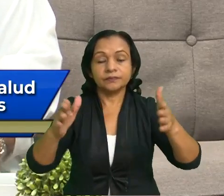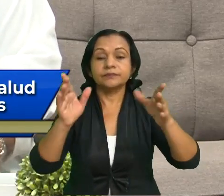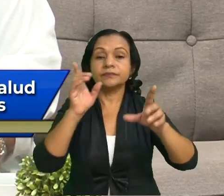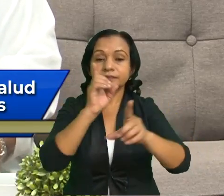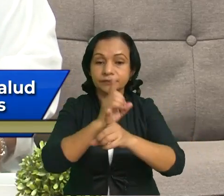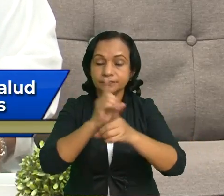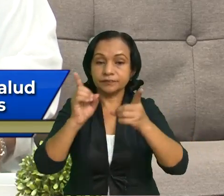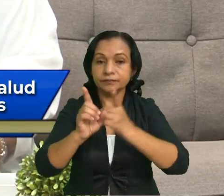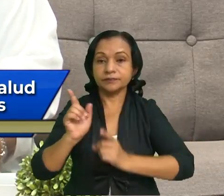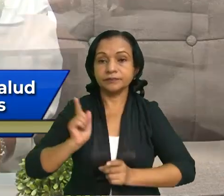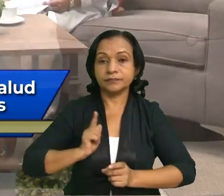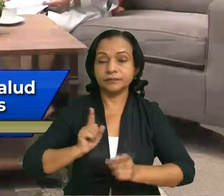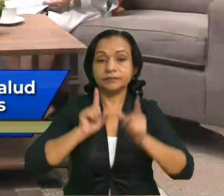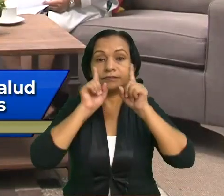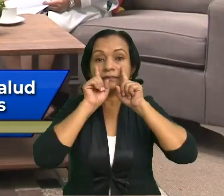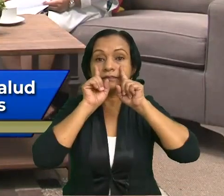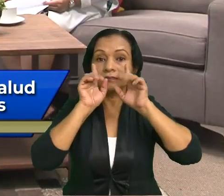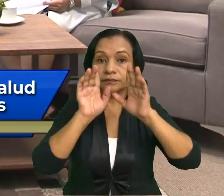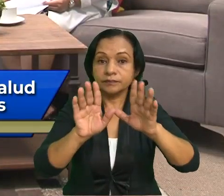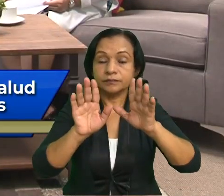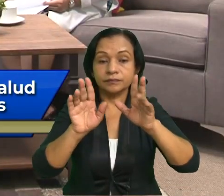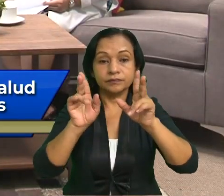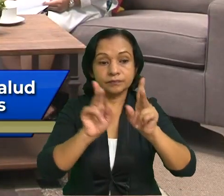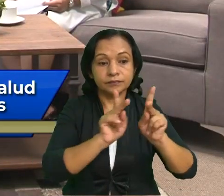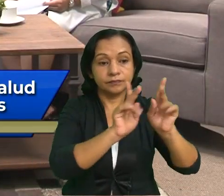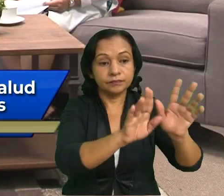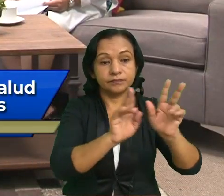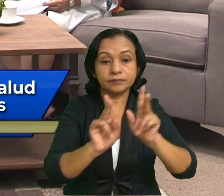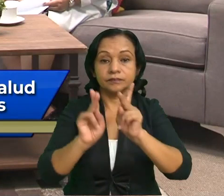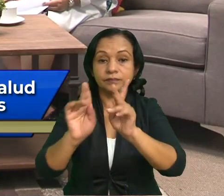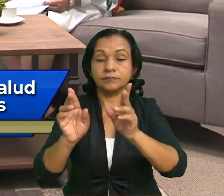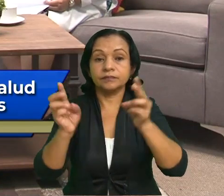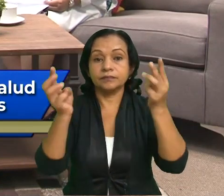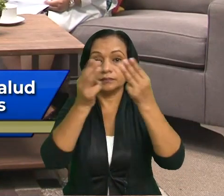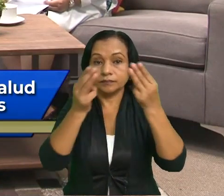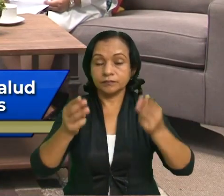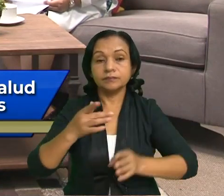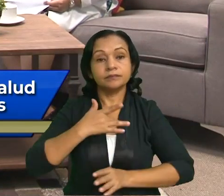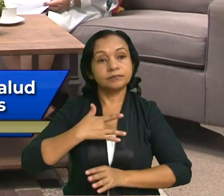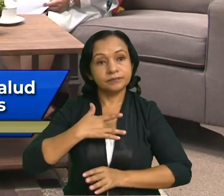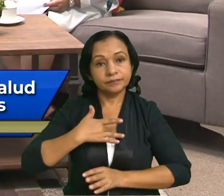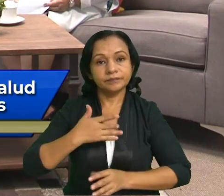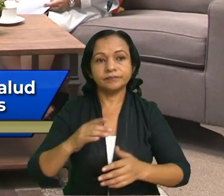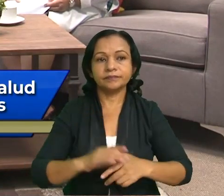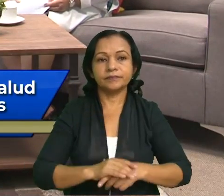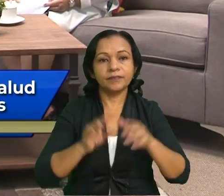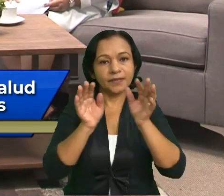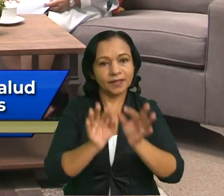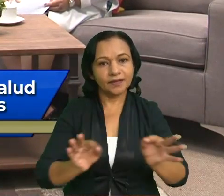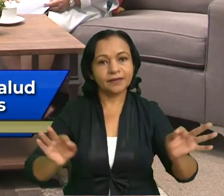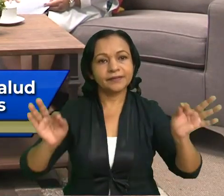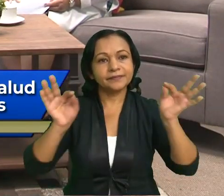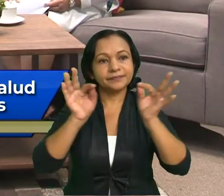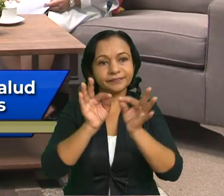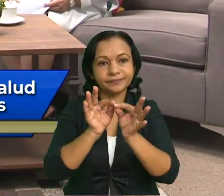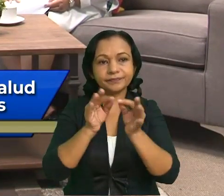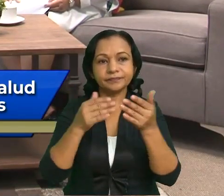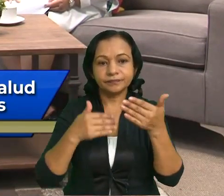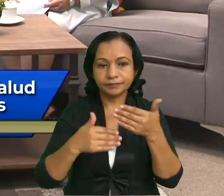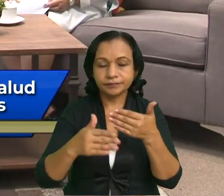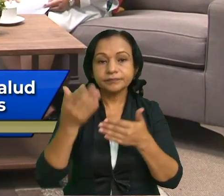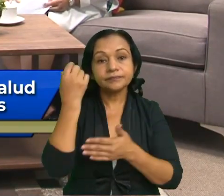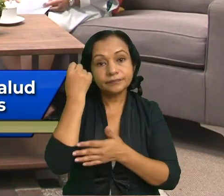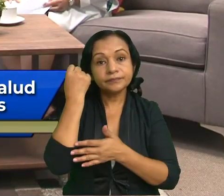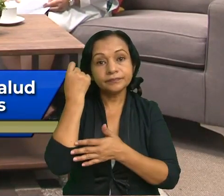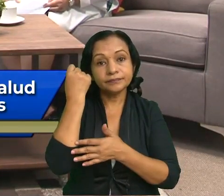se cumpla con la normativa de protección a nuestro personal asegurando el equipamiento requerido muy vital dentro de ese proceso compañera entender